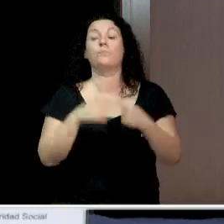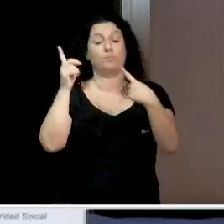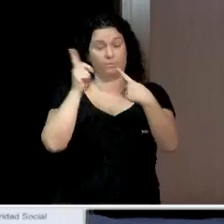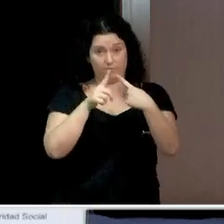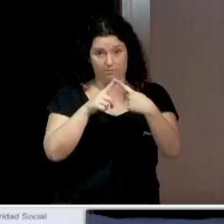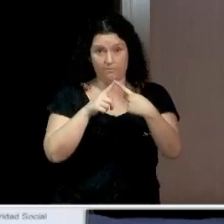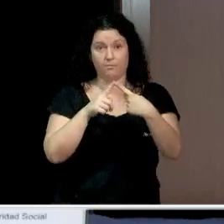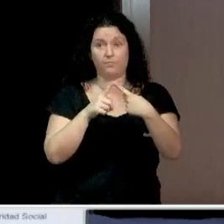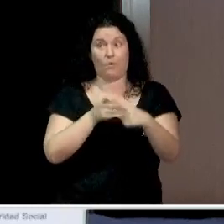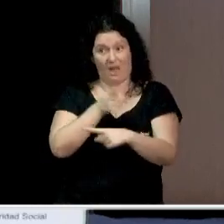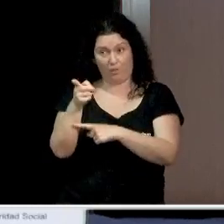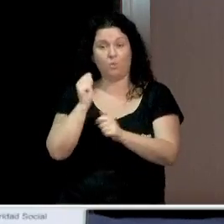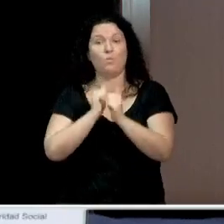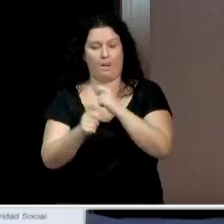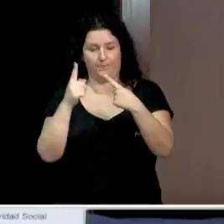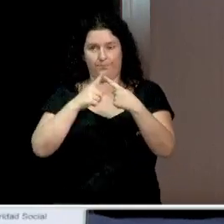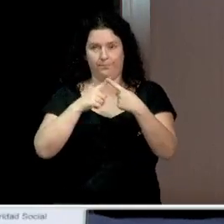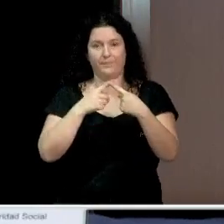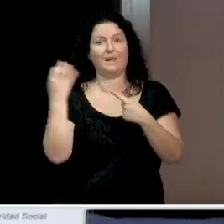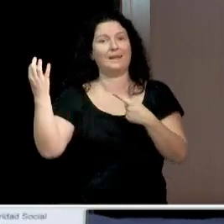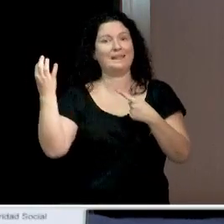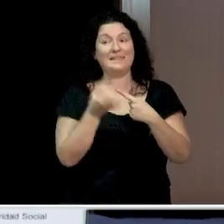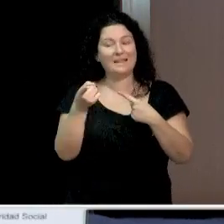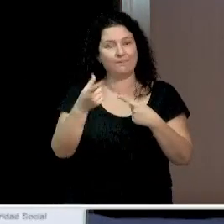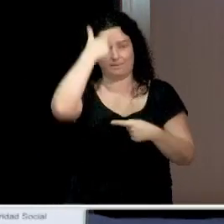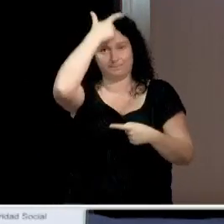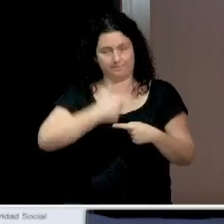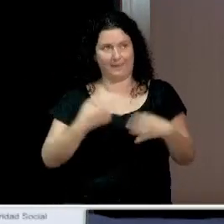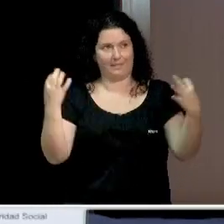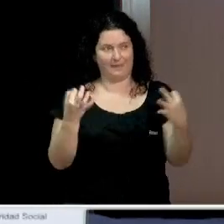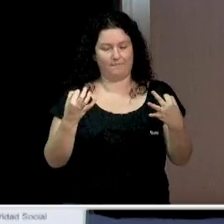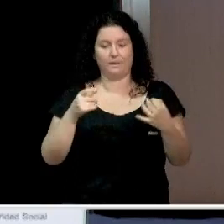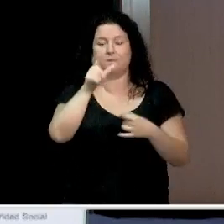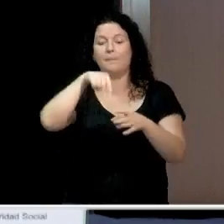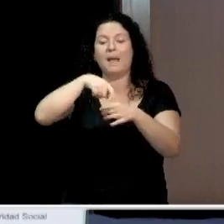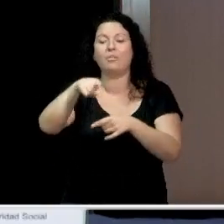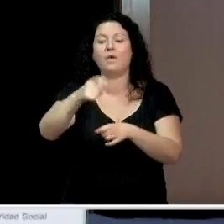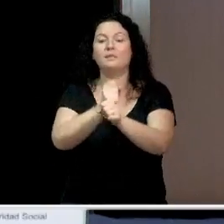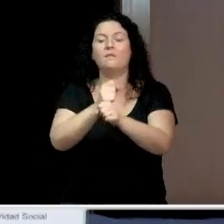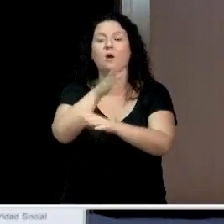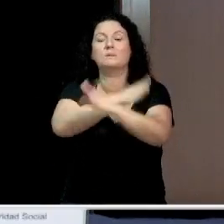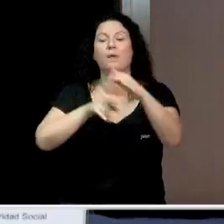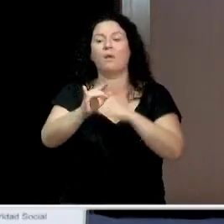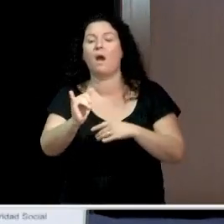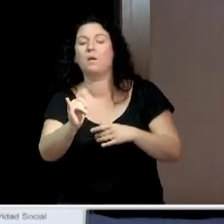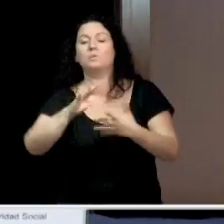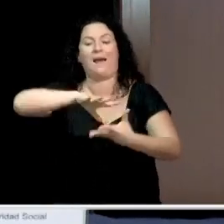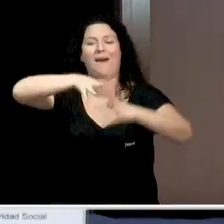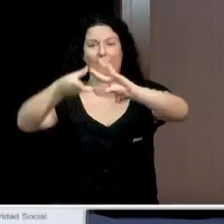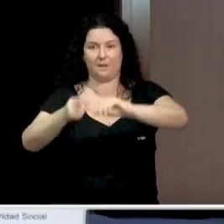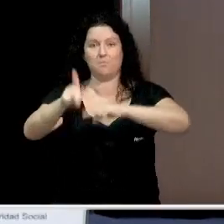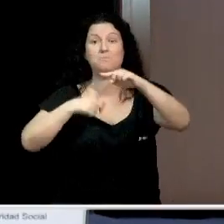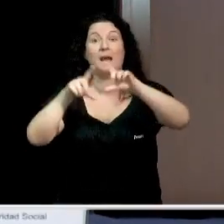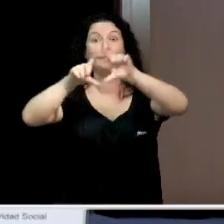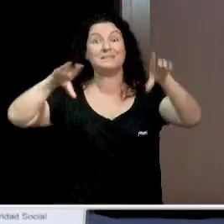la primera de las obligaciones es adoptar las medidas adecuadas para la adaptación del puesto de trabajo y la accesibilidad en la